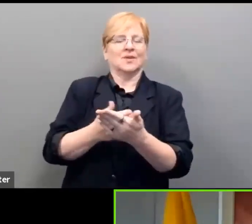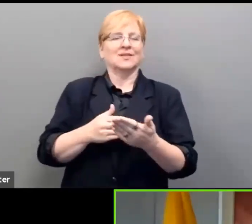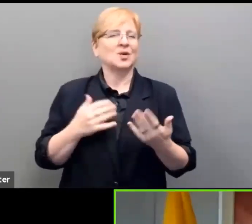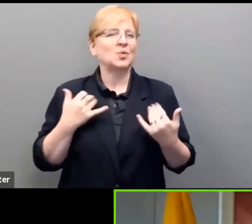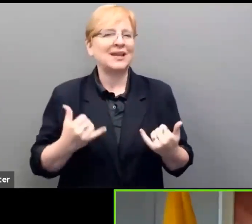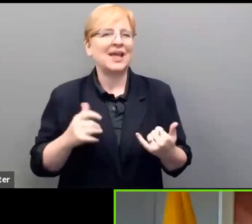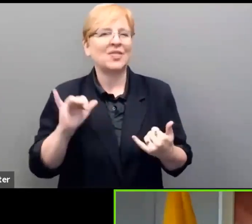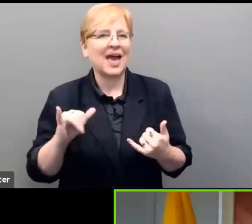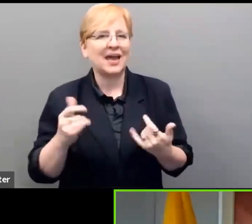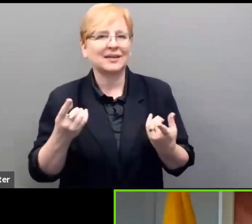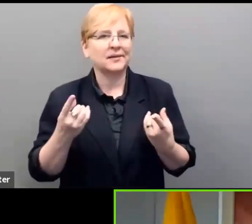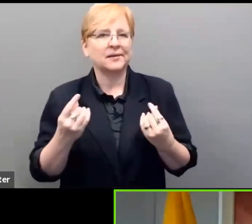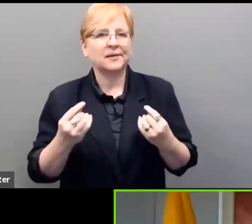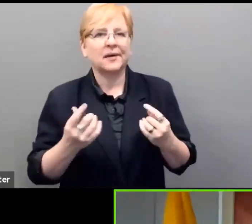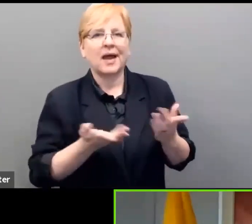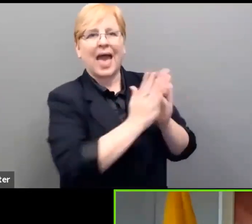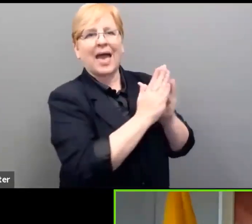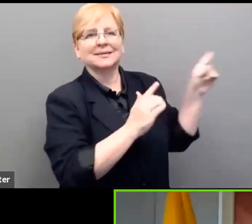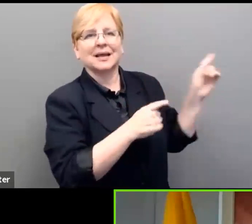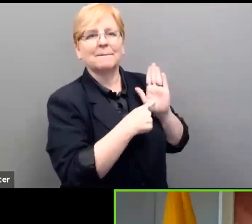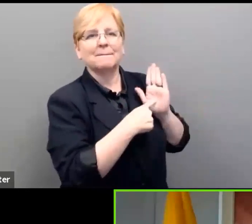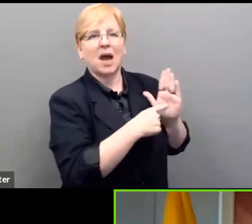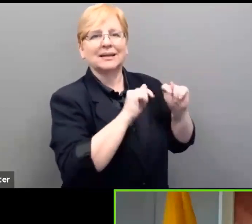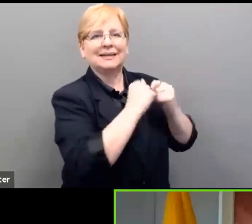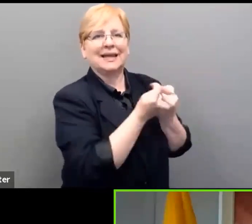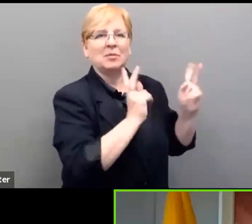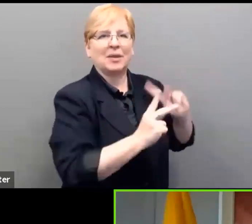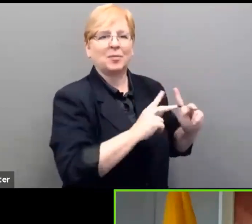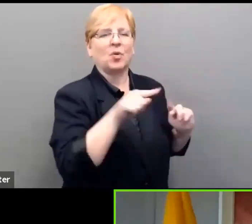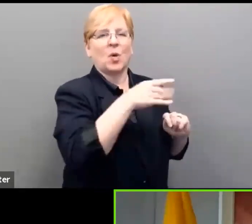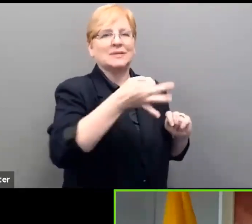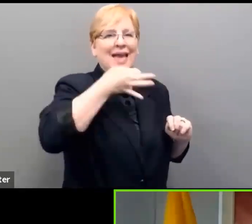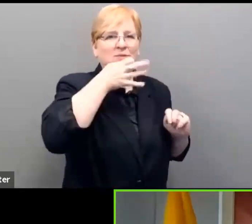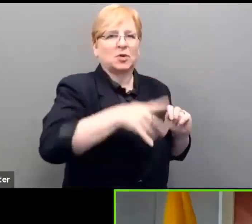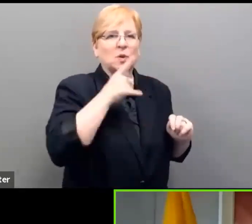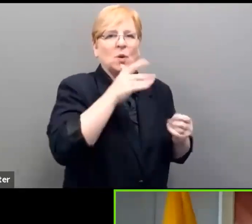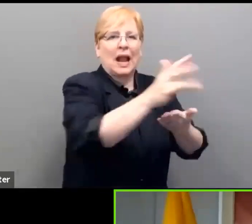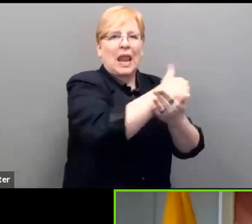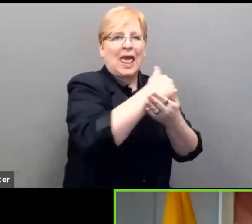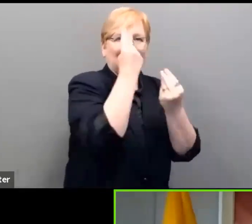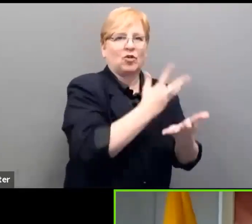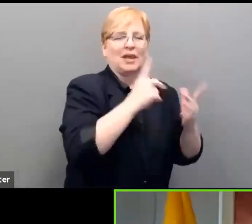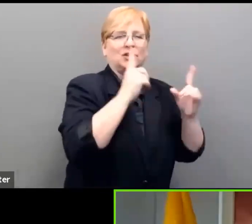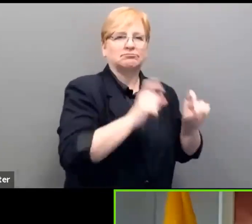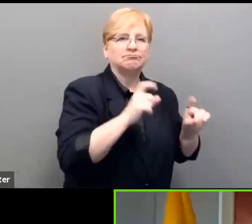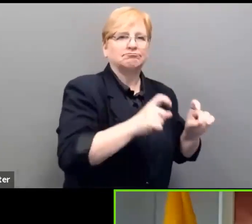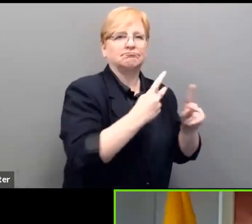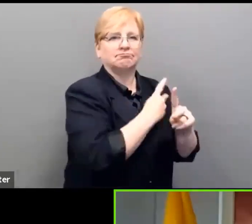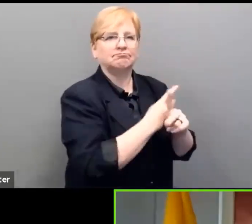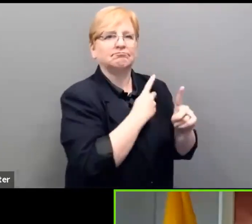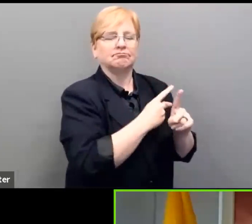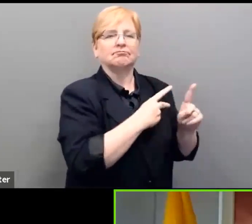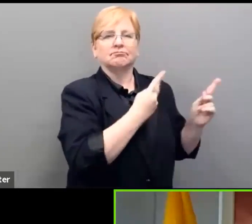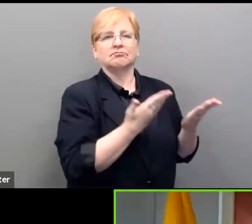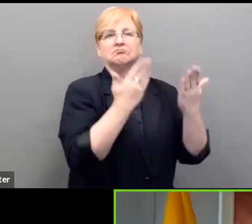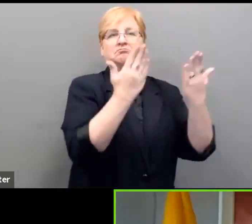llegaríamos a tener mejor información. Entonces, no hemos tomado una decisión, no hemos hecho debate con el equipo de modelaje ni tampoco con los otros